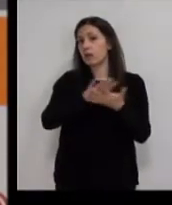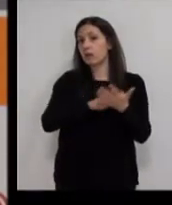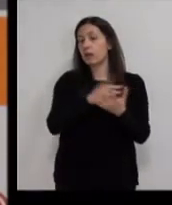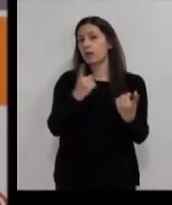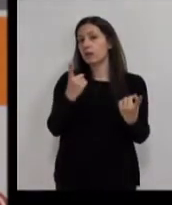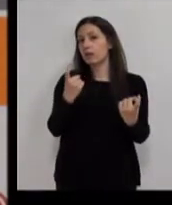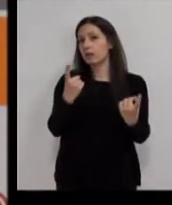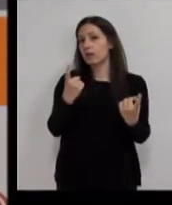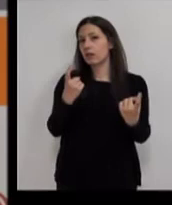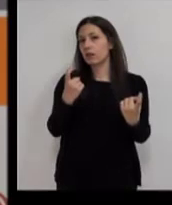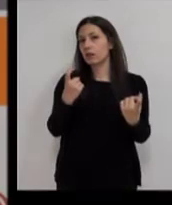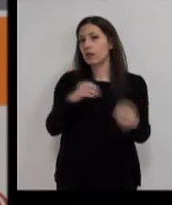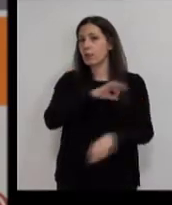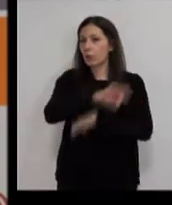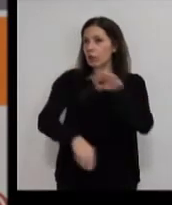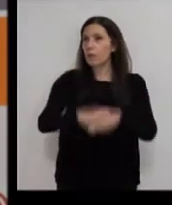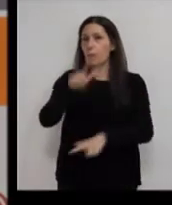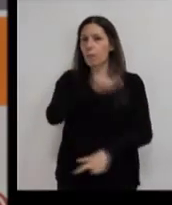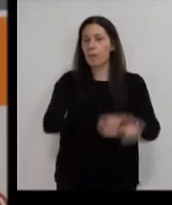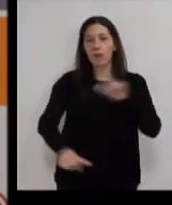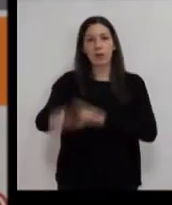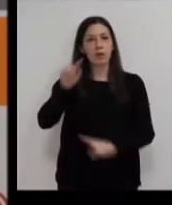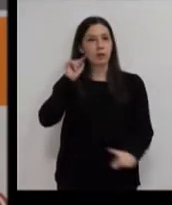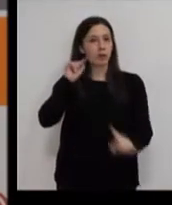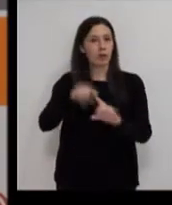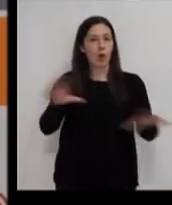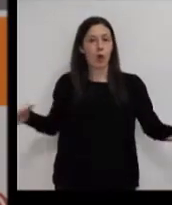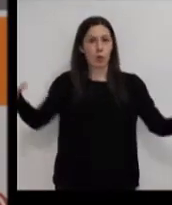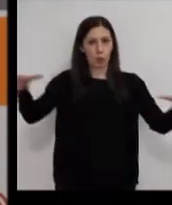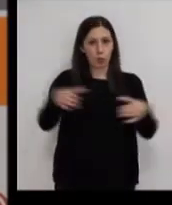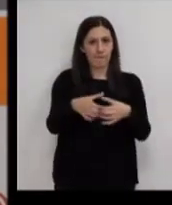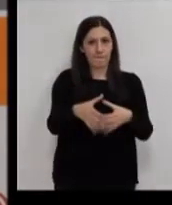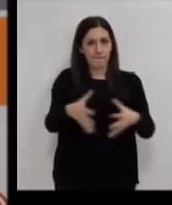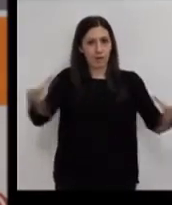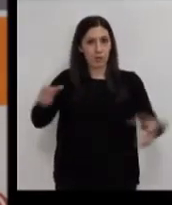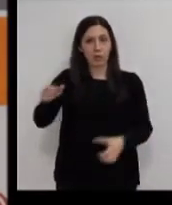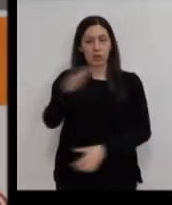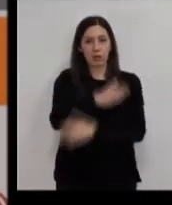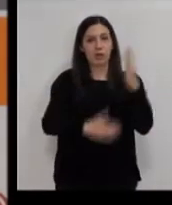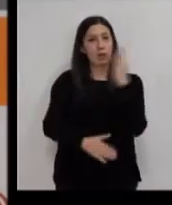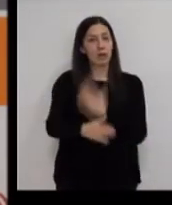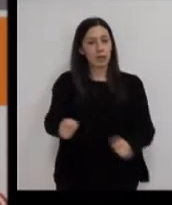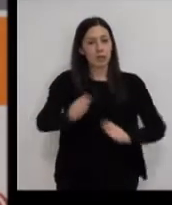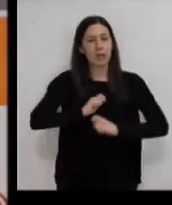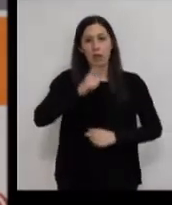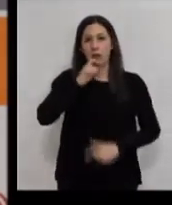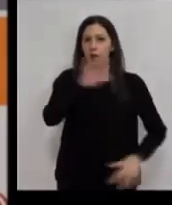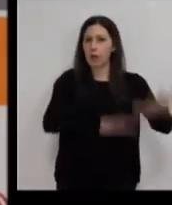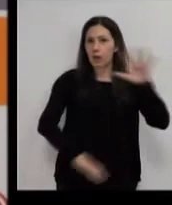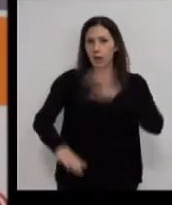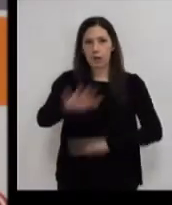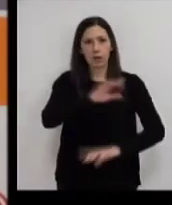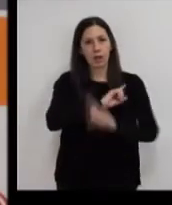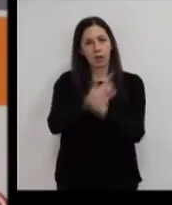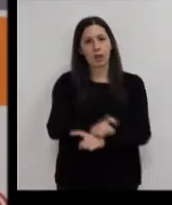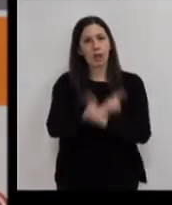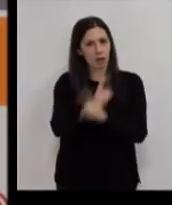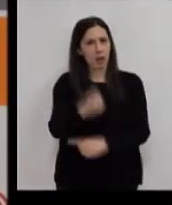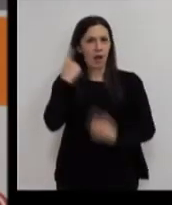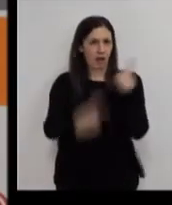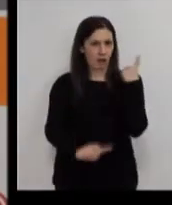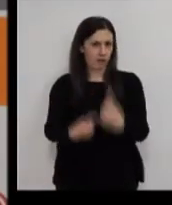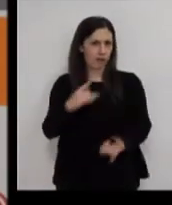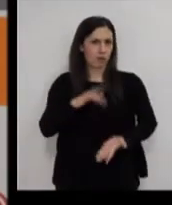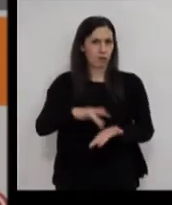Elena desde Predic comentaba el tema de la necesidad de organizar viajes para grupos grandes de personas con discapacidad,